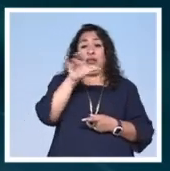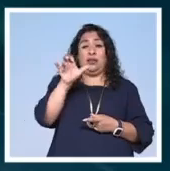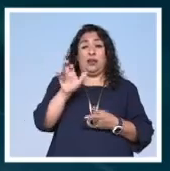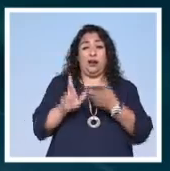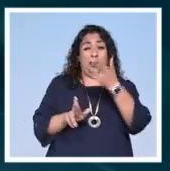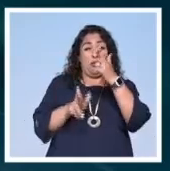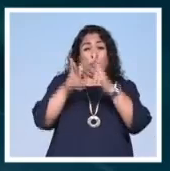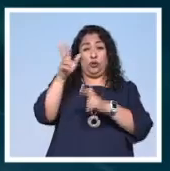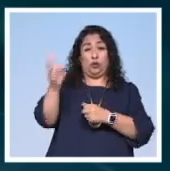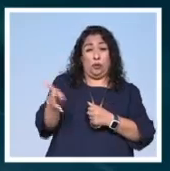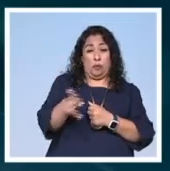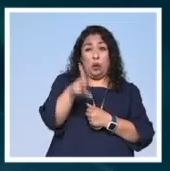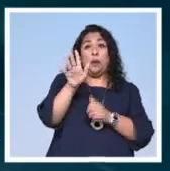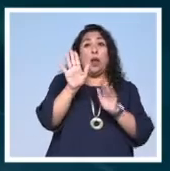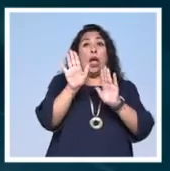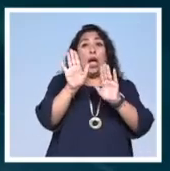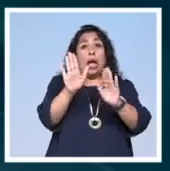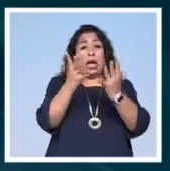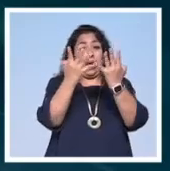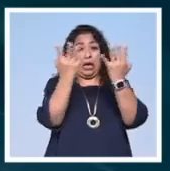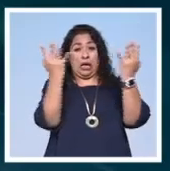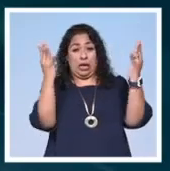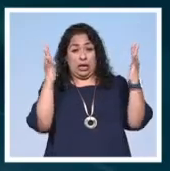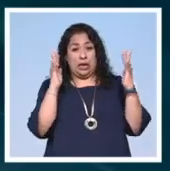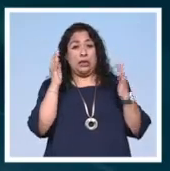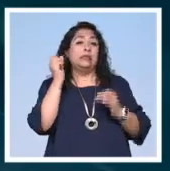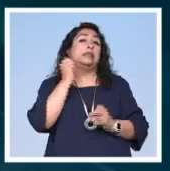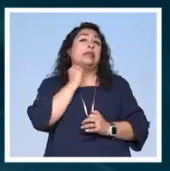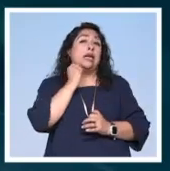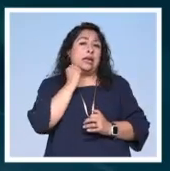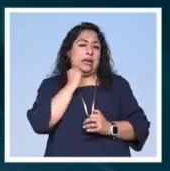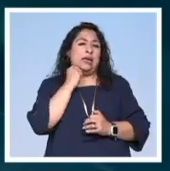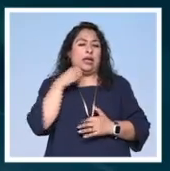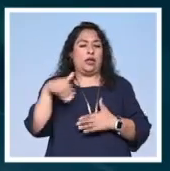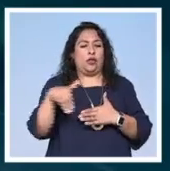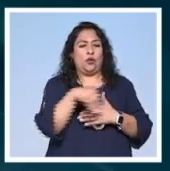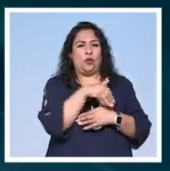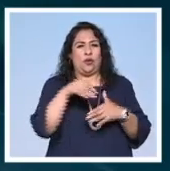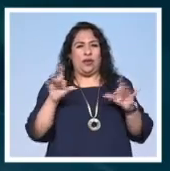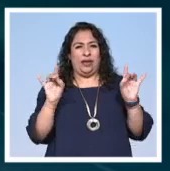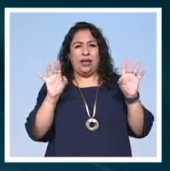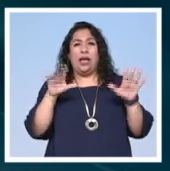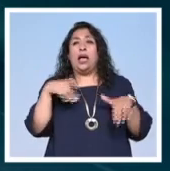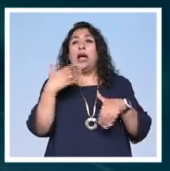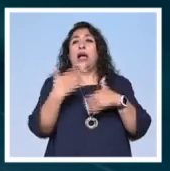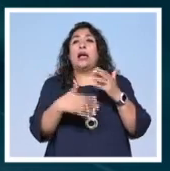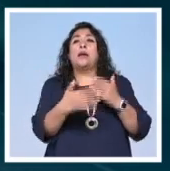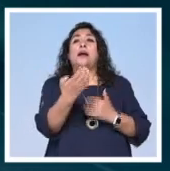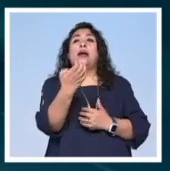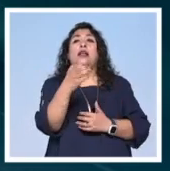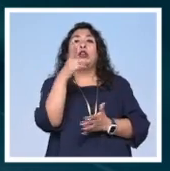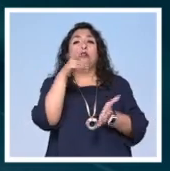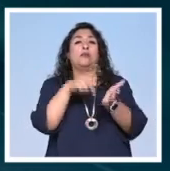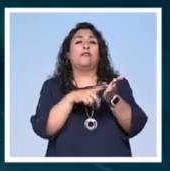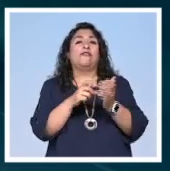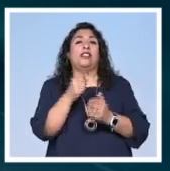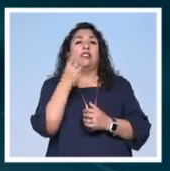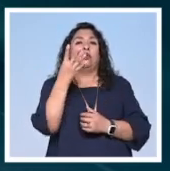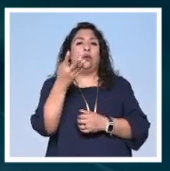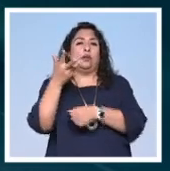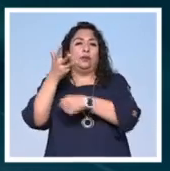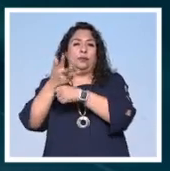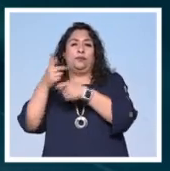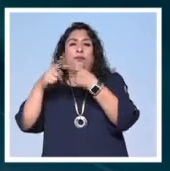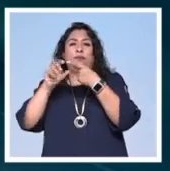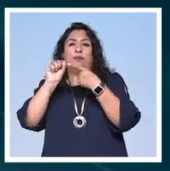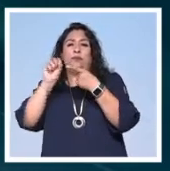Revolucionario del pueblo permanecerá en Las rejas del senado sobre Paseo de la Reforma hasta finales de enero de 2024 en la